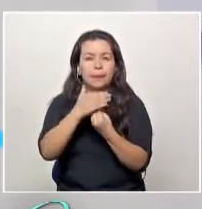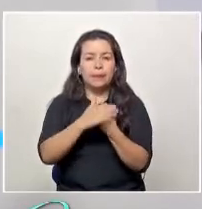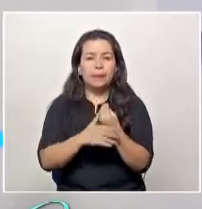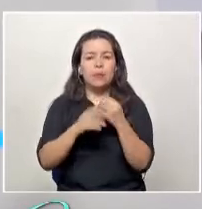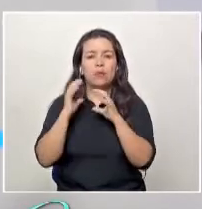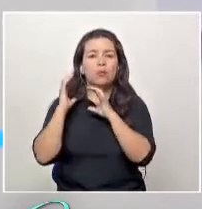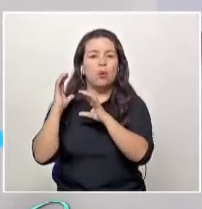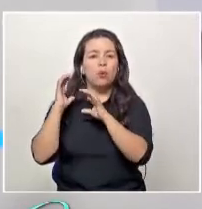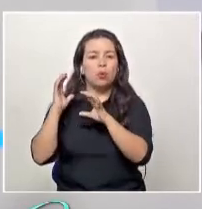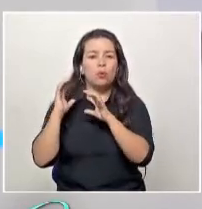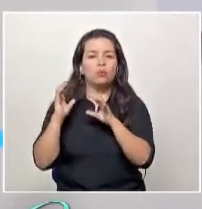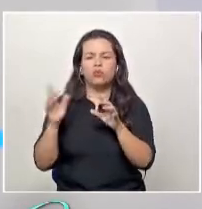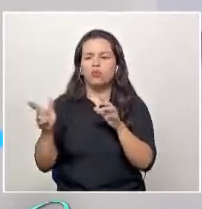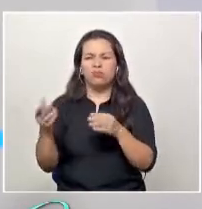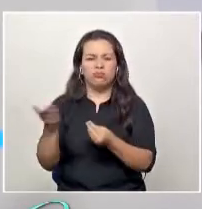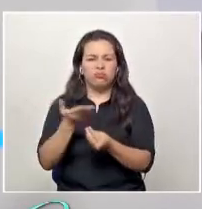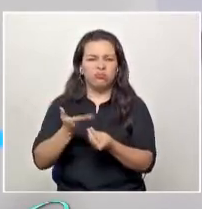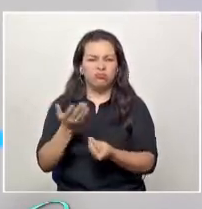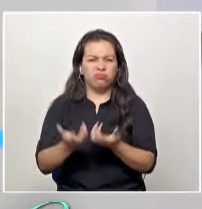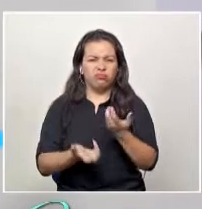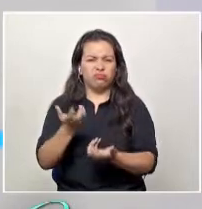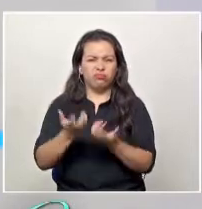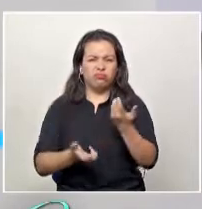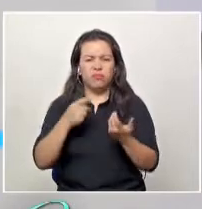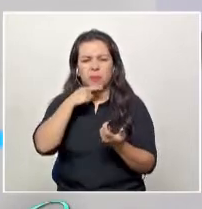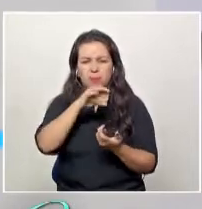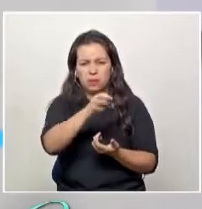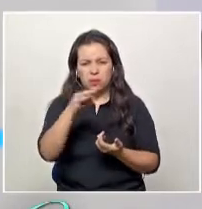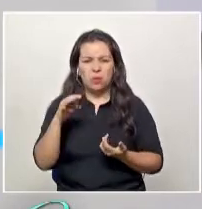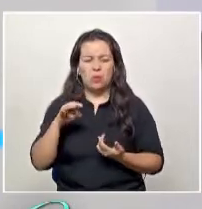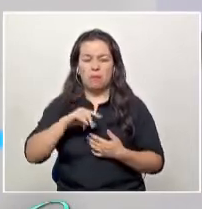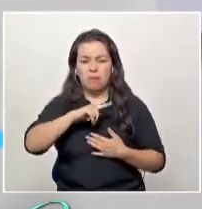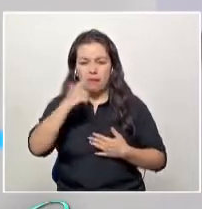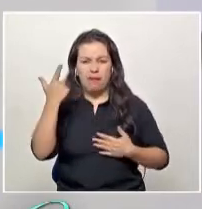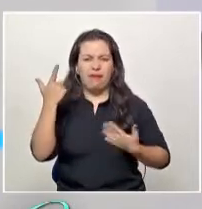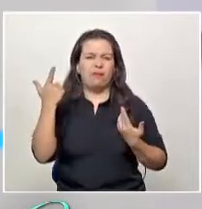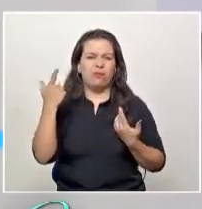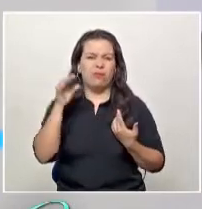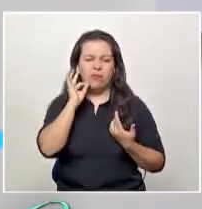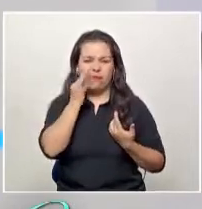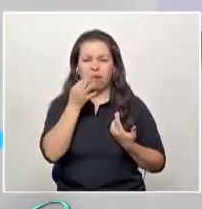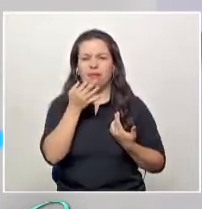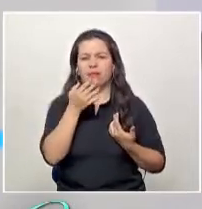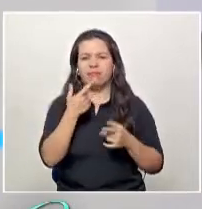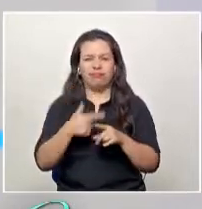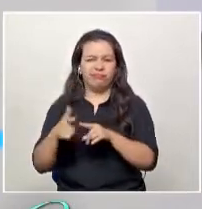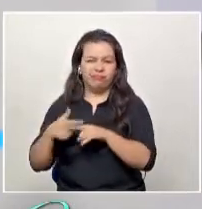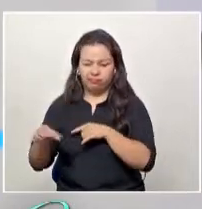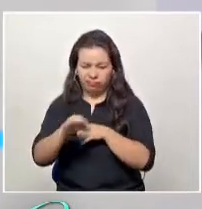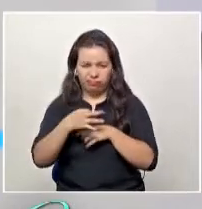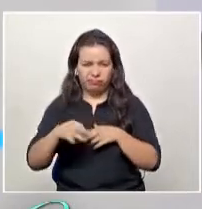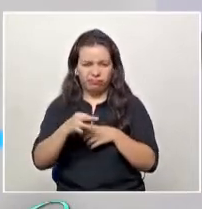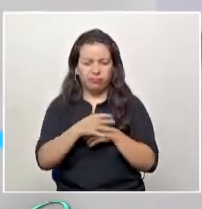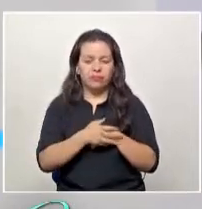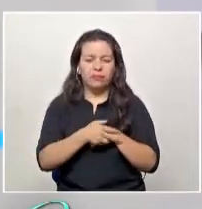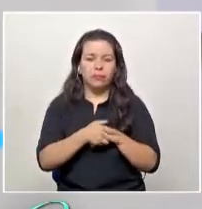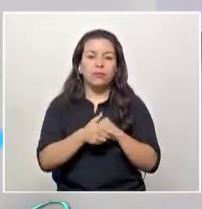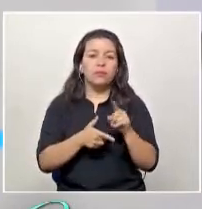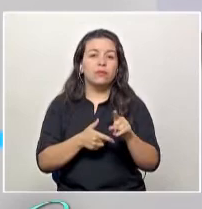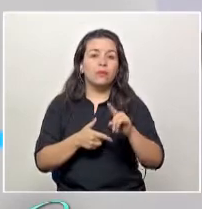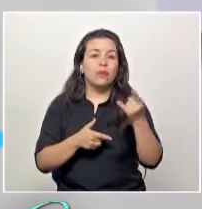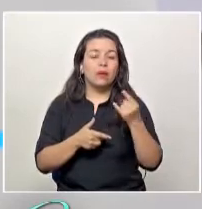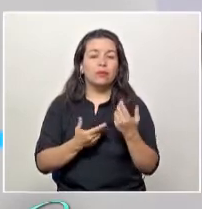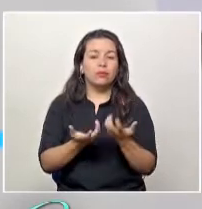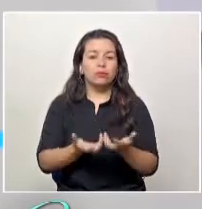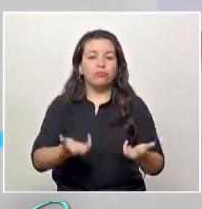frijoles o la lenteja o la habichuela o el garbanzo o el blanquillo o inclusive si ustedes van a poner al baño